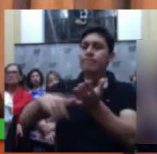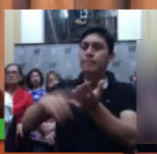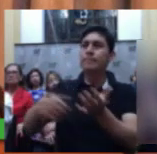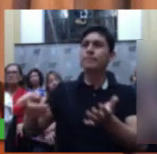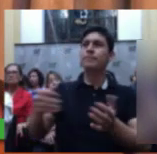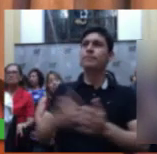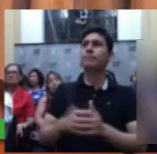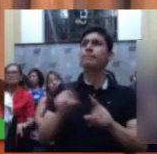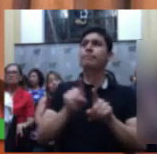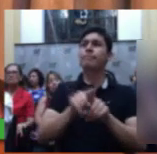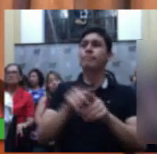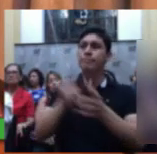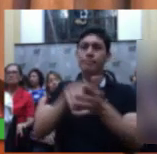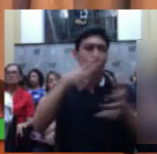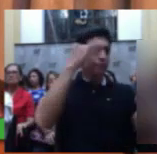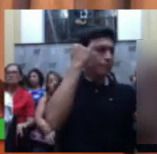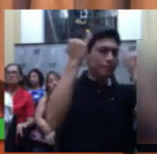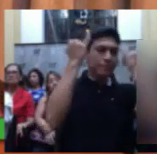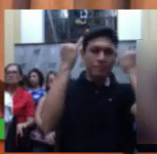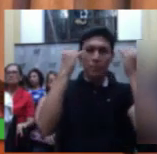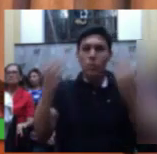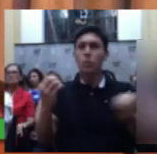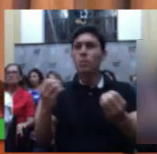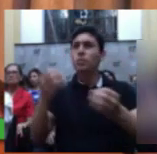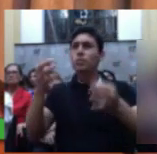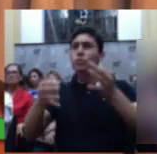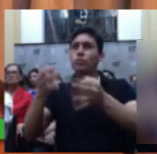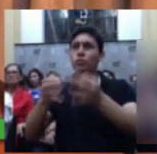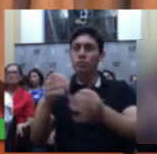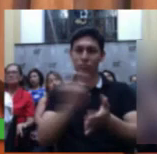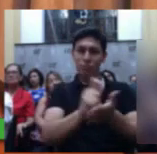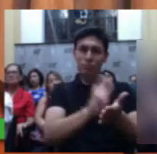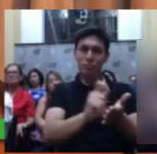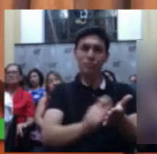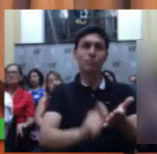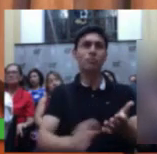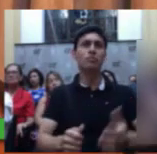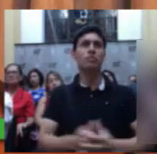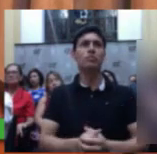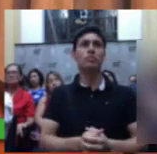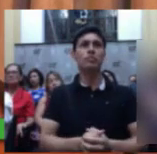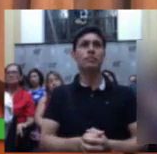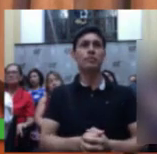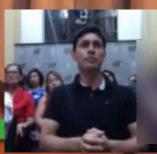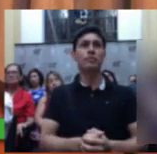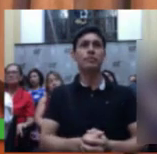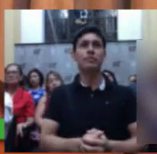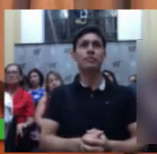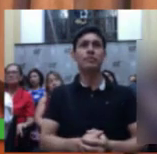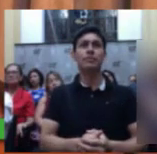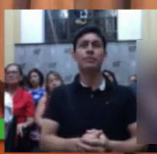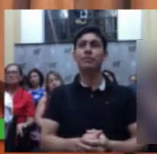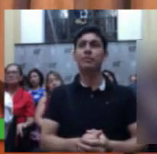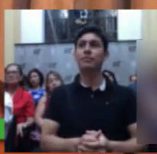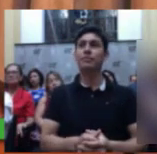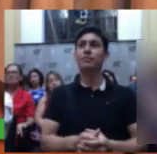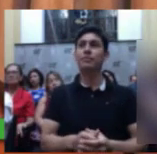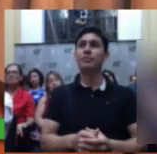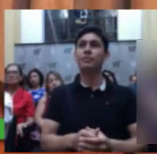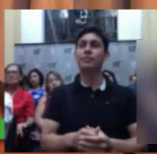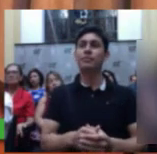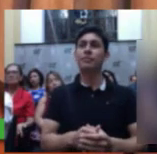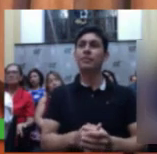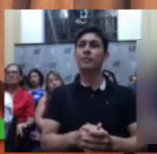estrategia legal, revisar minuciosamente cada escrito, ir casi de madrugada a la Corte Superior, a la Corte